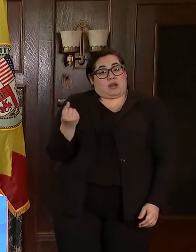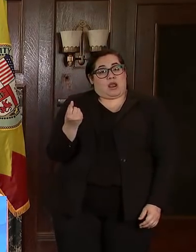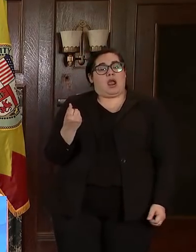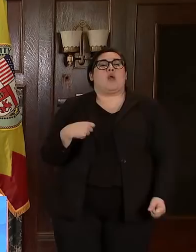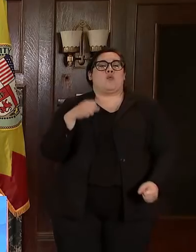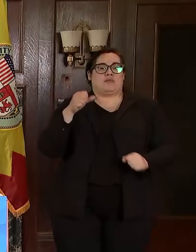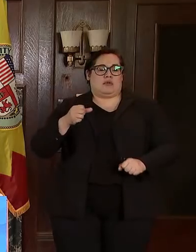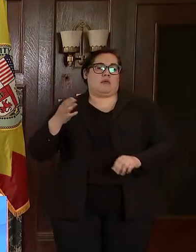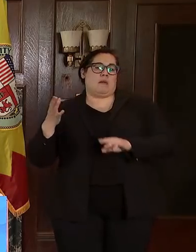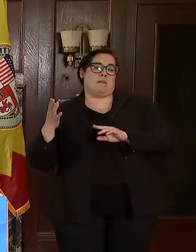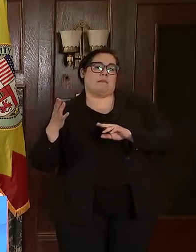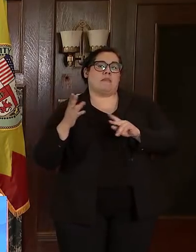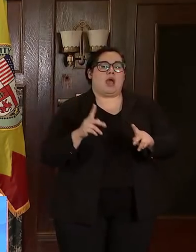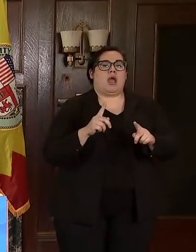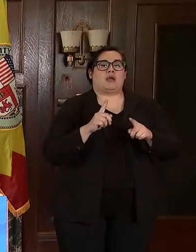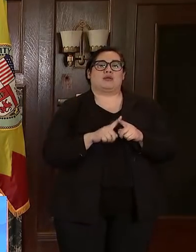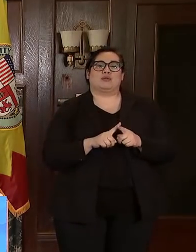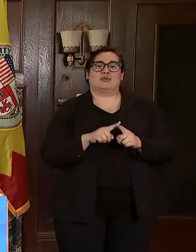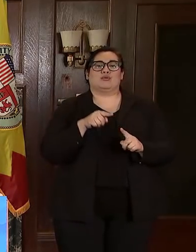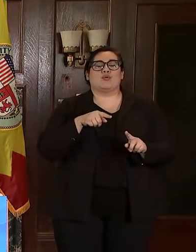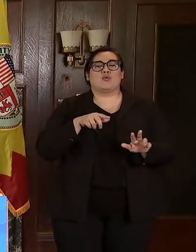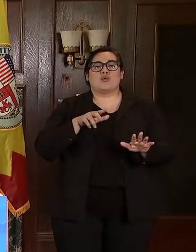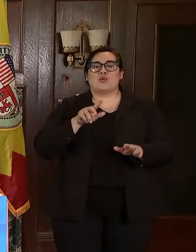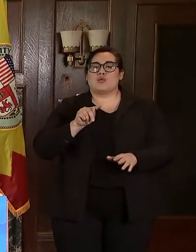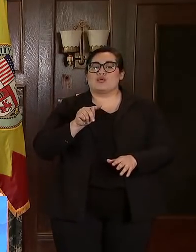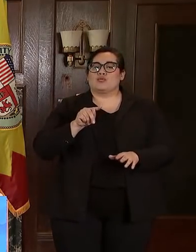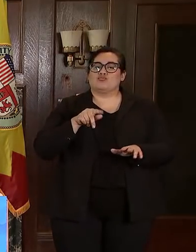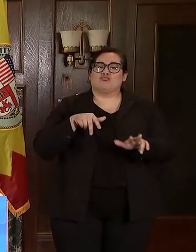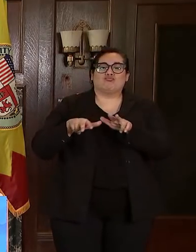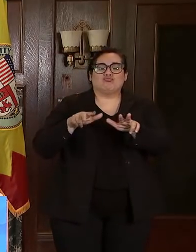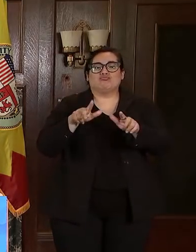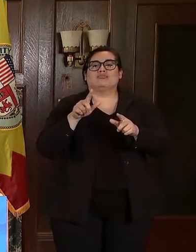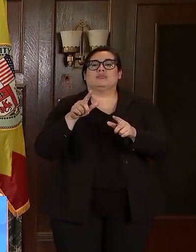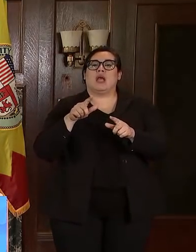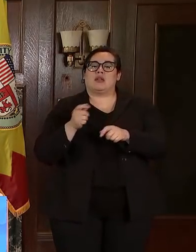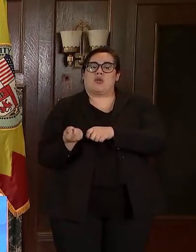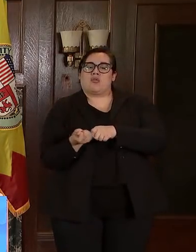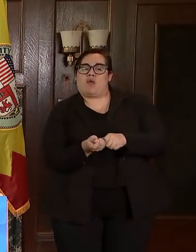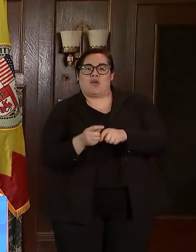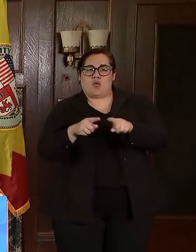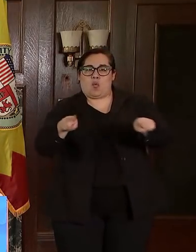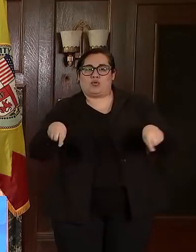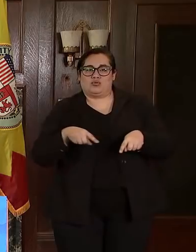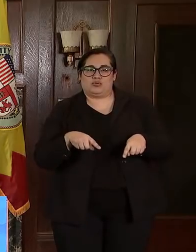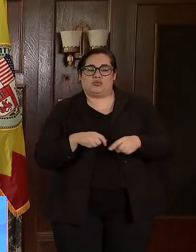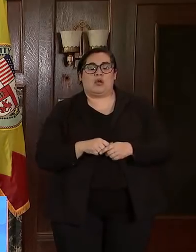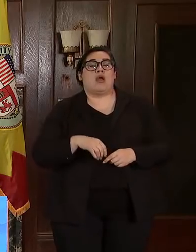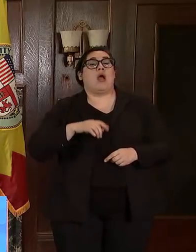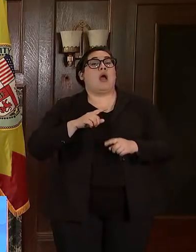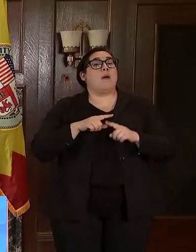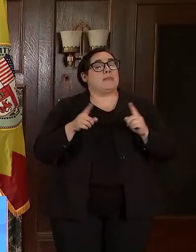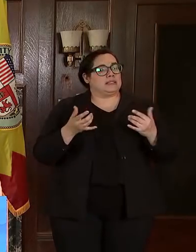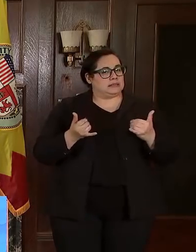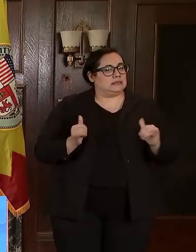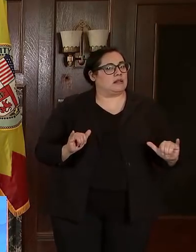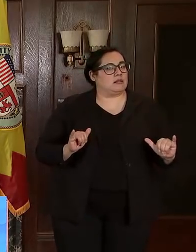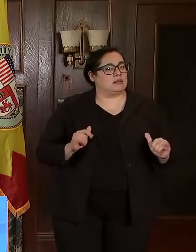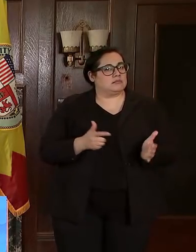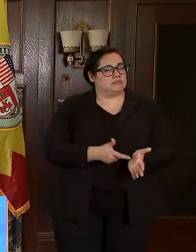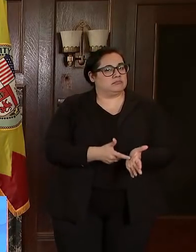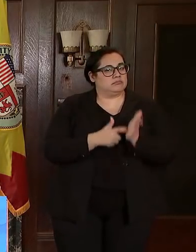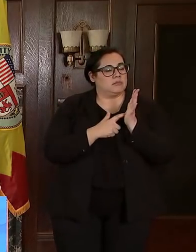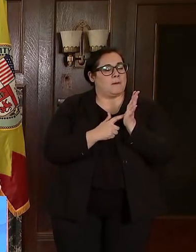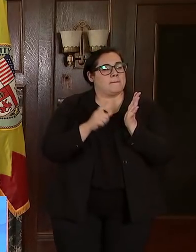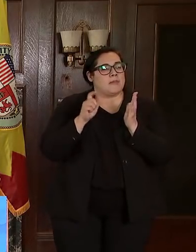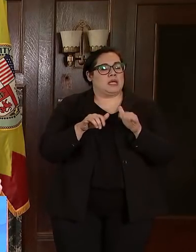podrán regresar a senderos para caminar y canchas de golf. Sin embargo, es necesario